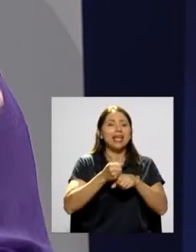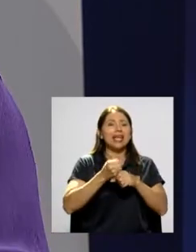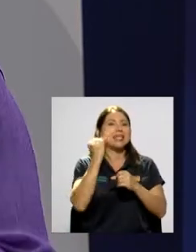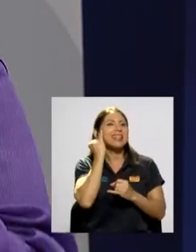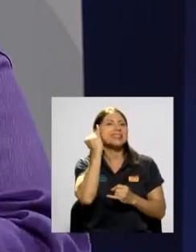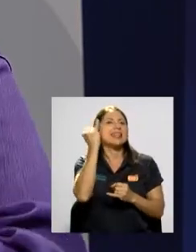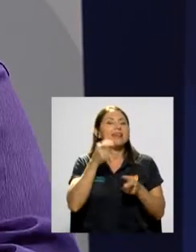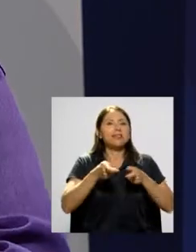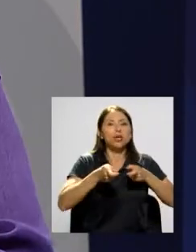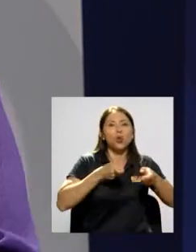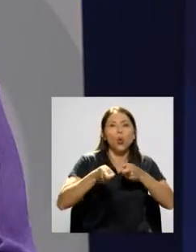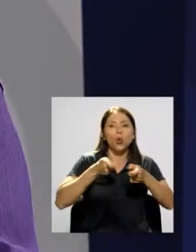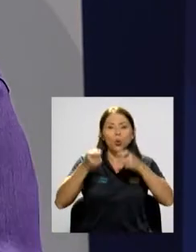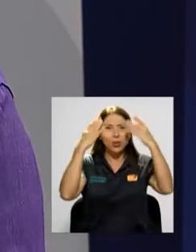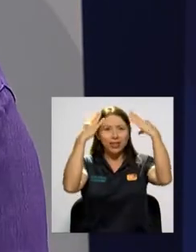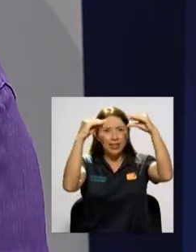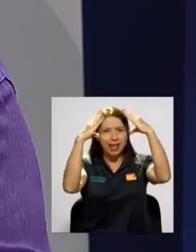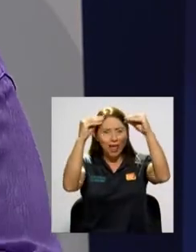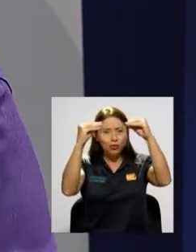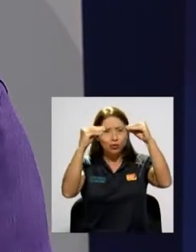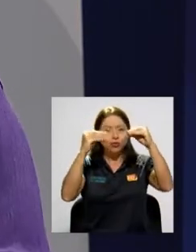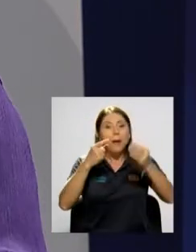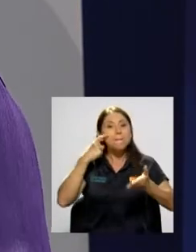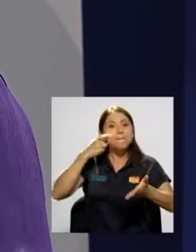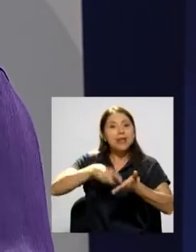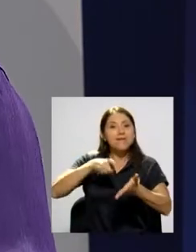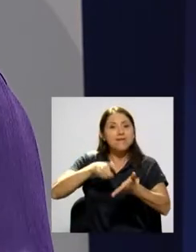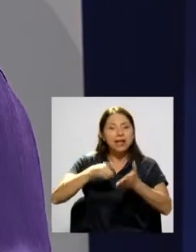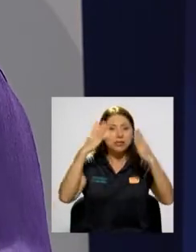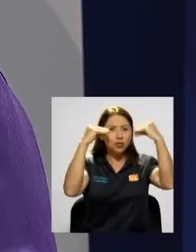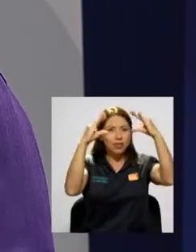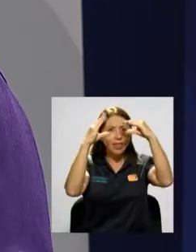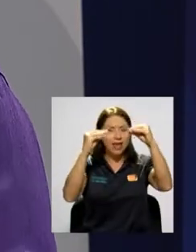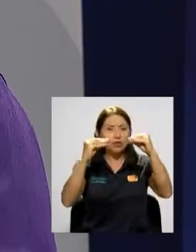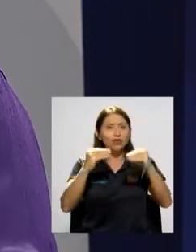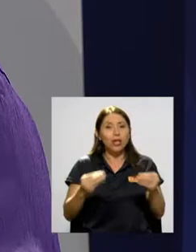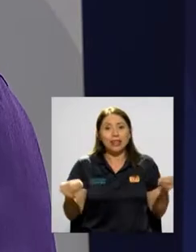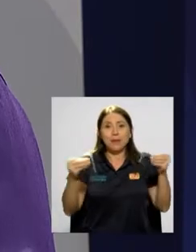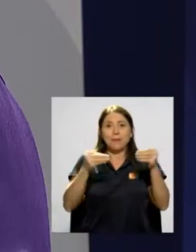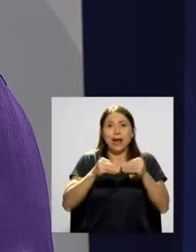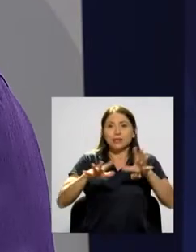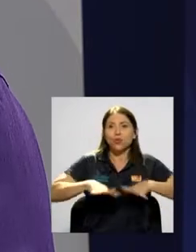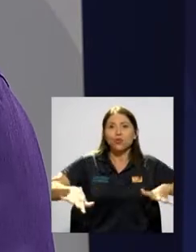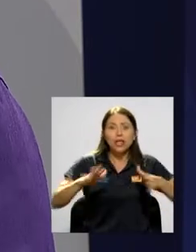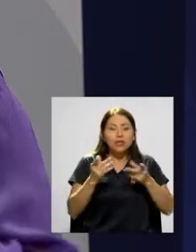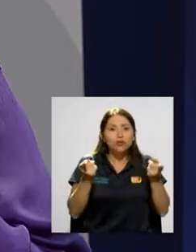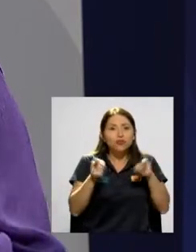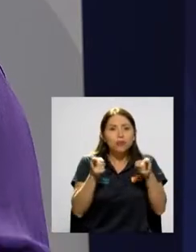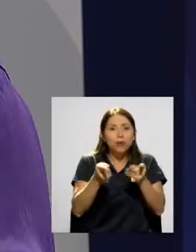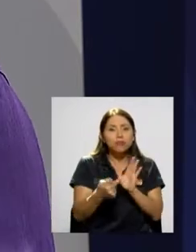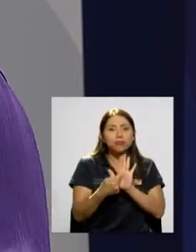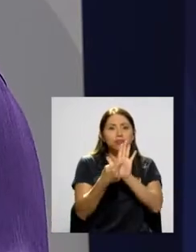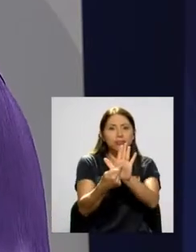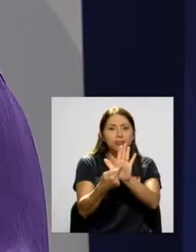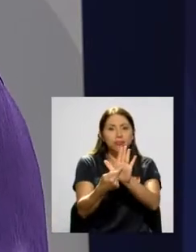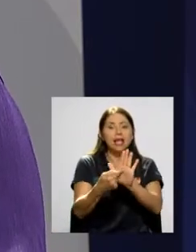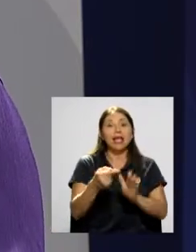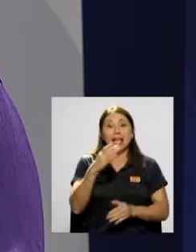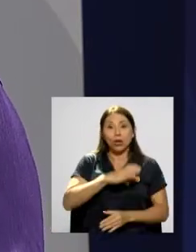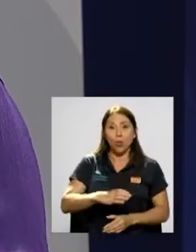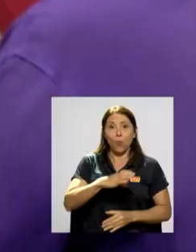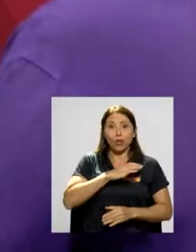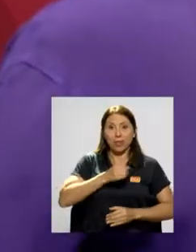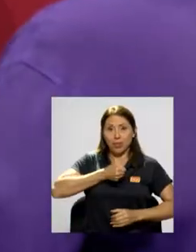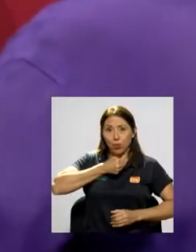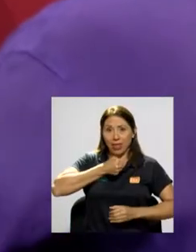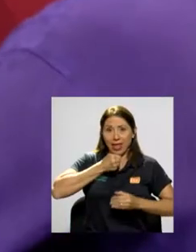de verificación de datos, de dar más contexto y etcétera. Entonces yo sí creo que hay un giro en el comportamiento que tuvo la